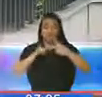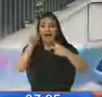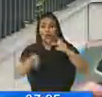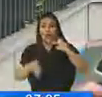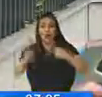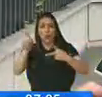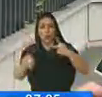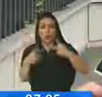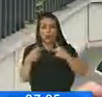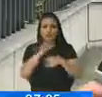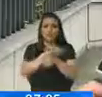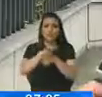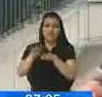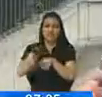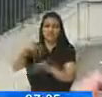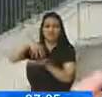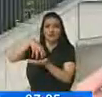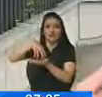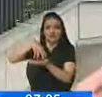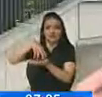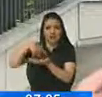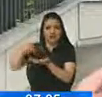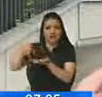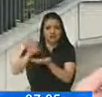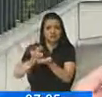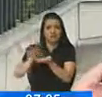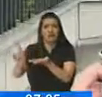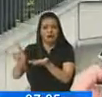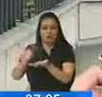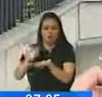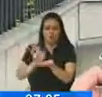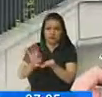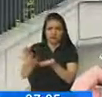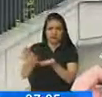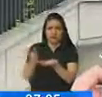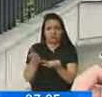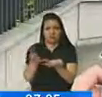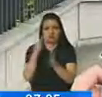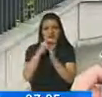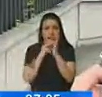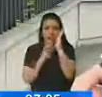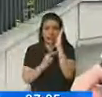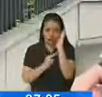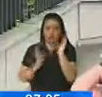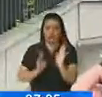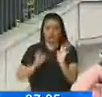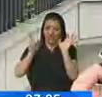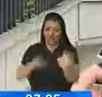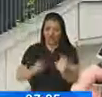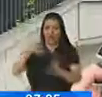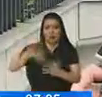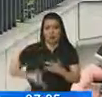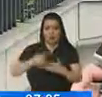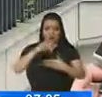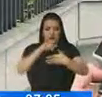son fiscales provinciales, y sí, sería una exclusión. Las descalificaciones, por esos motivos, no